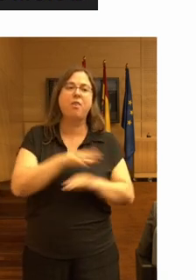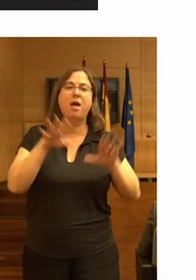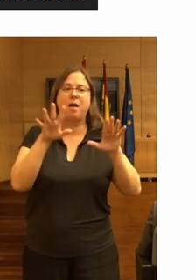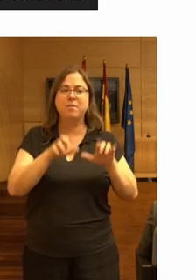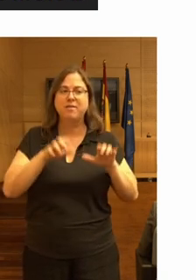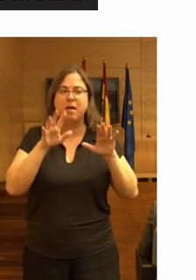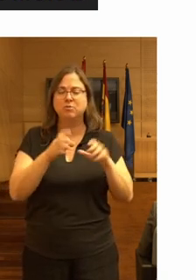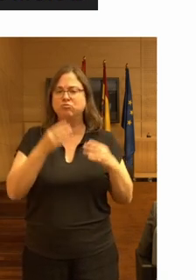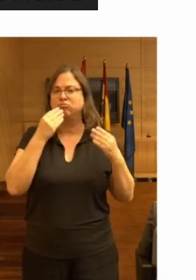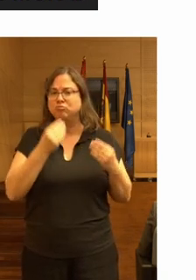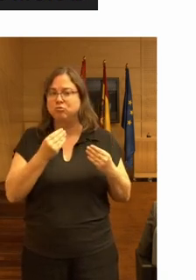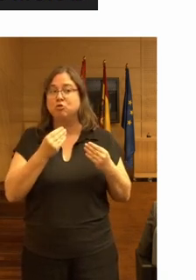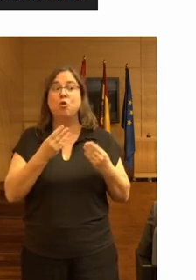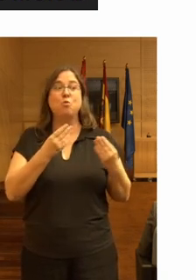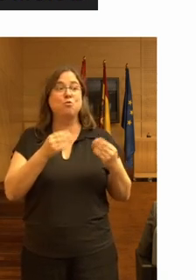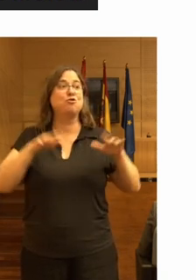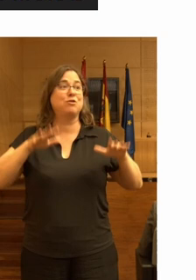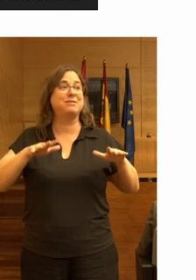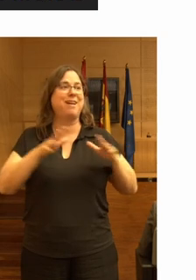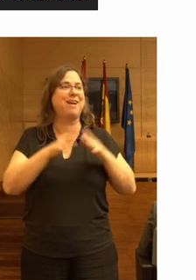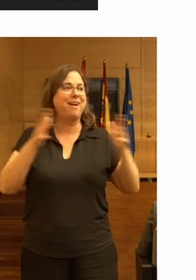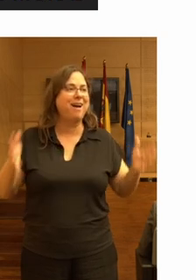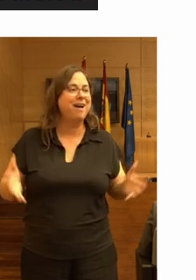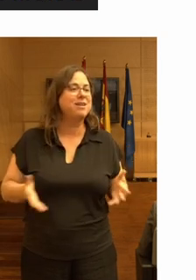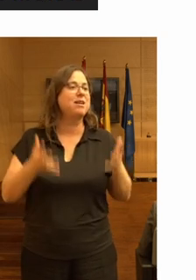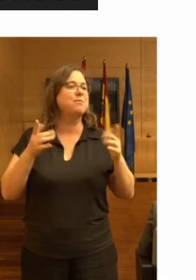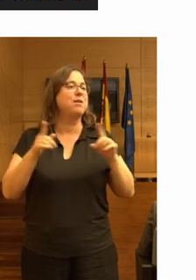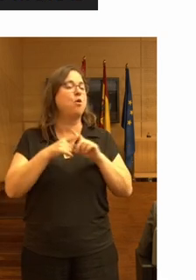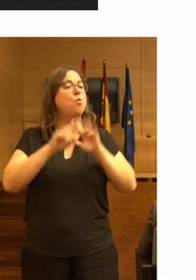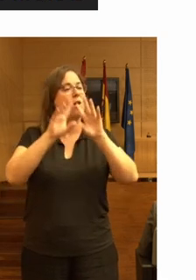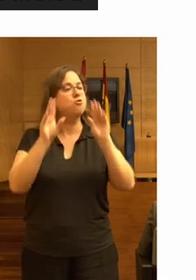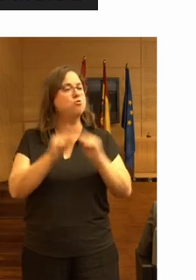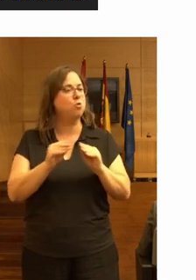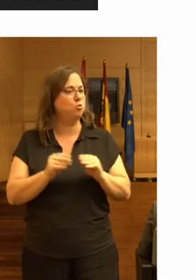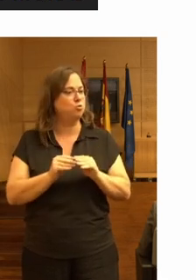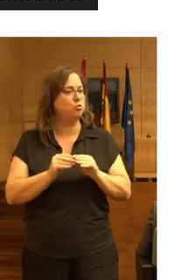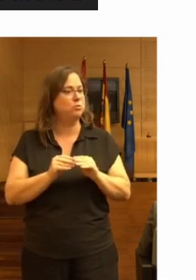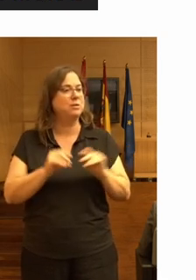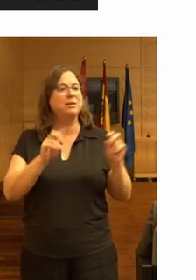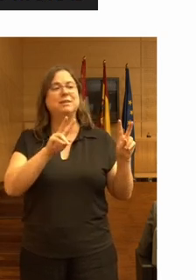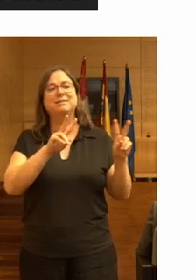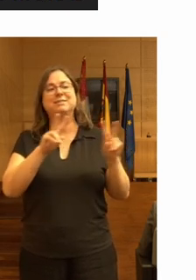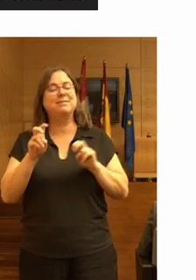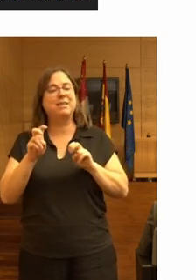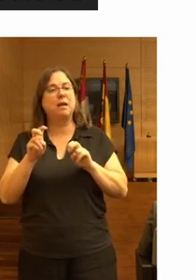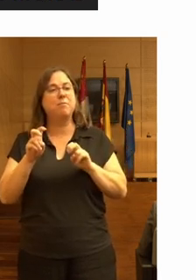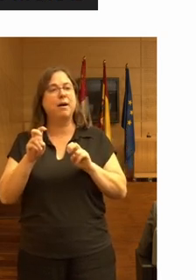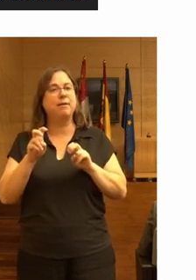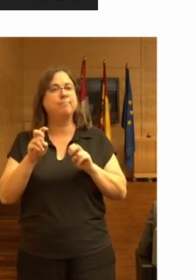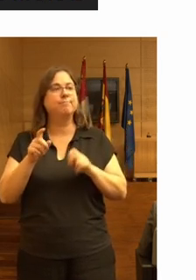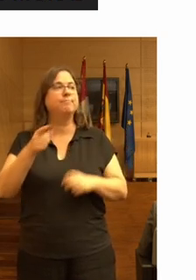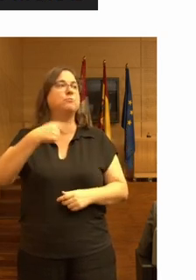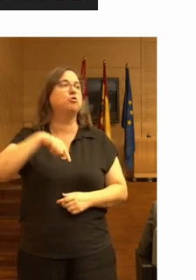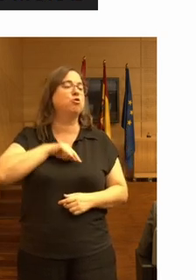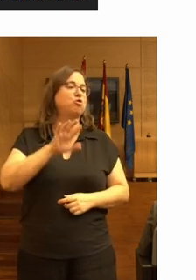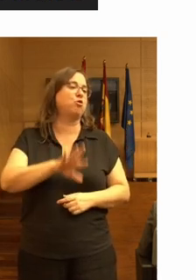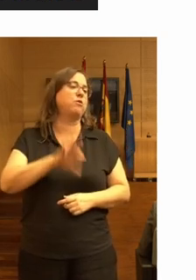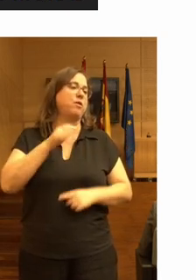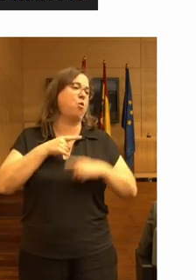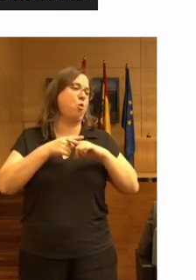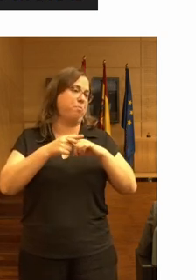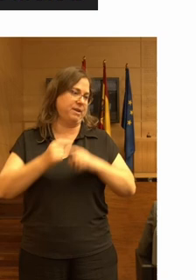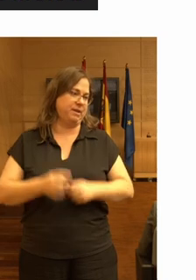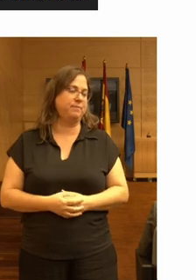ellos, insisto, se encuentran aquí, pues nos animan a sacar algunas conclusiones sobre la que quiero que queremos o que hemos decidido compartir